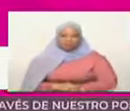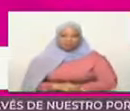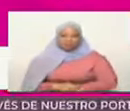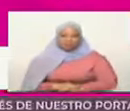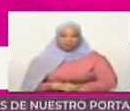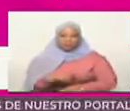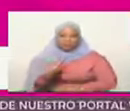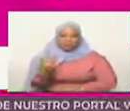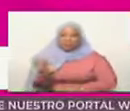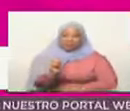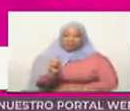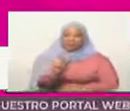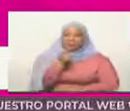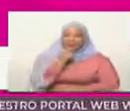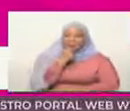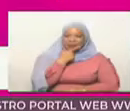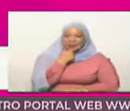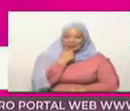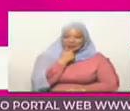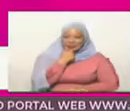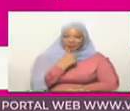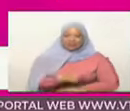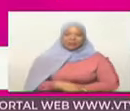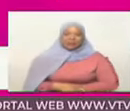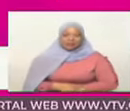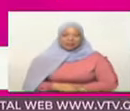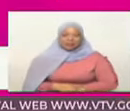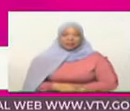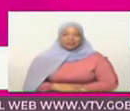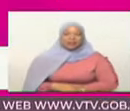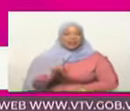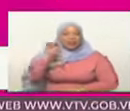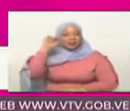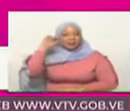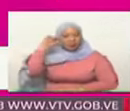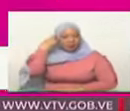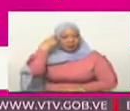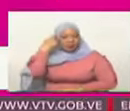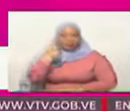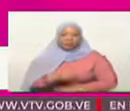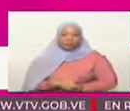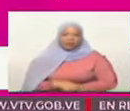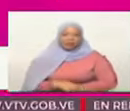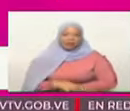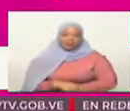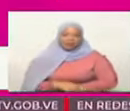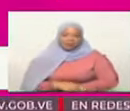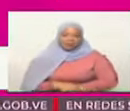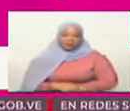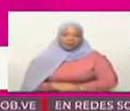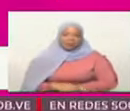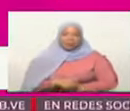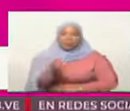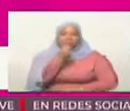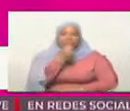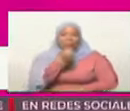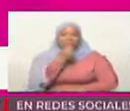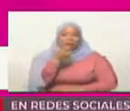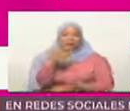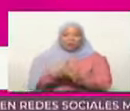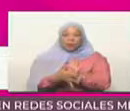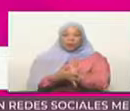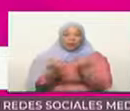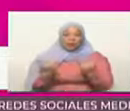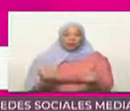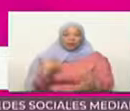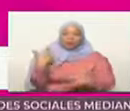Tres meses bonitos. Ahí hemos estado recordando imágenes. Un grupo de periodistas hizo un documental que van a